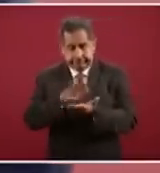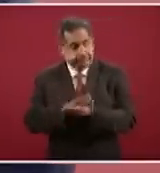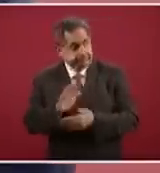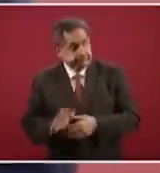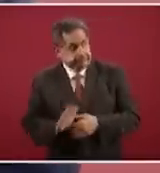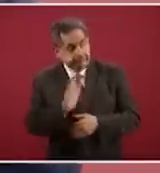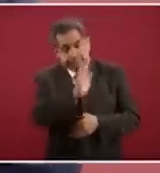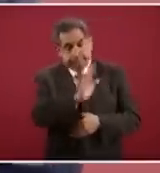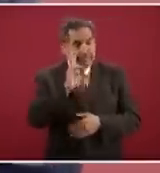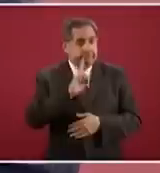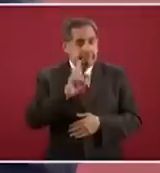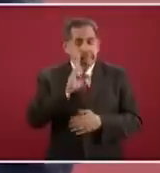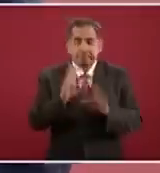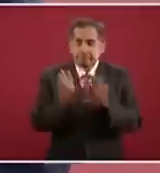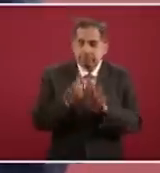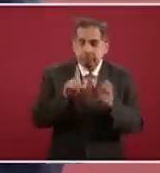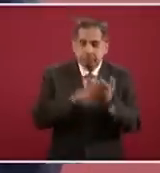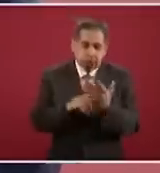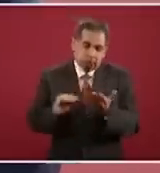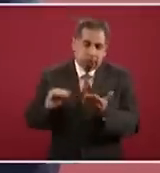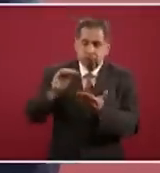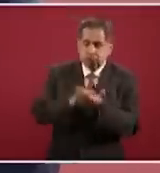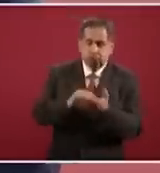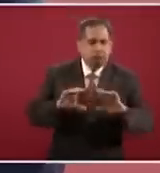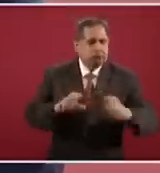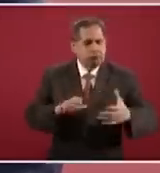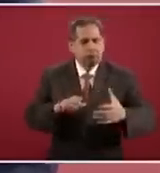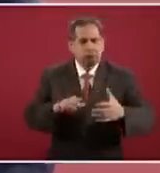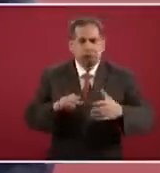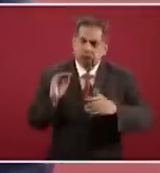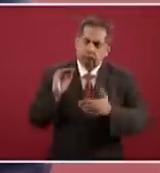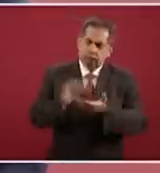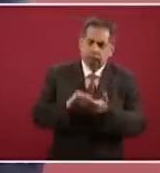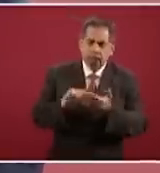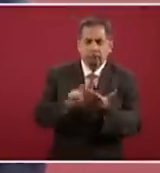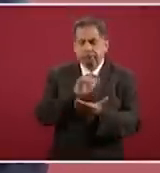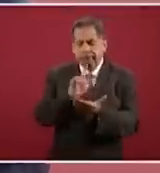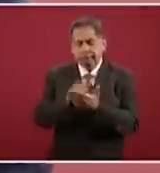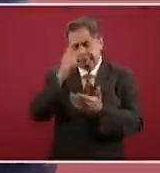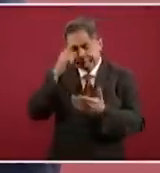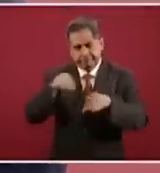de cómo instrumentar la reforma laboral.